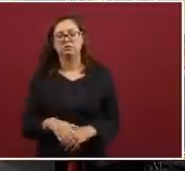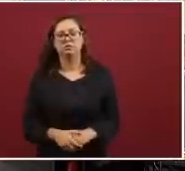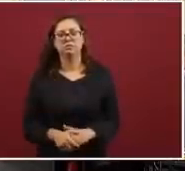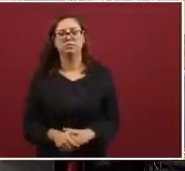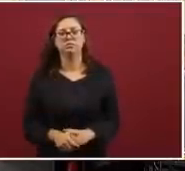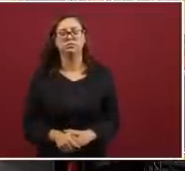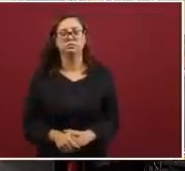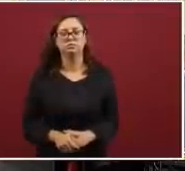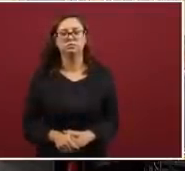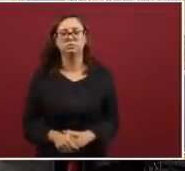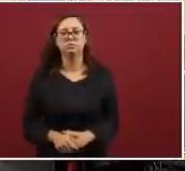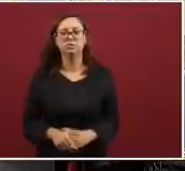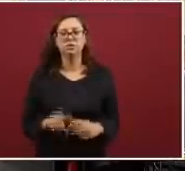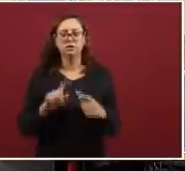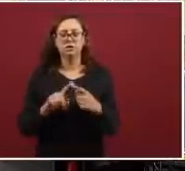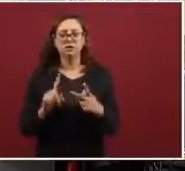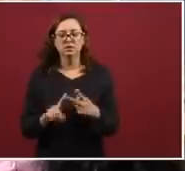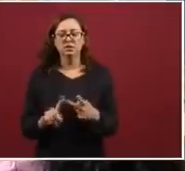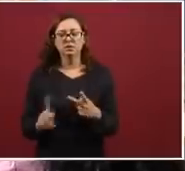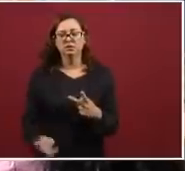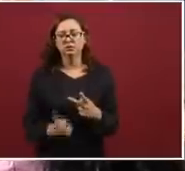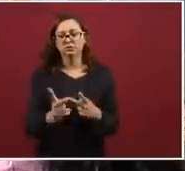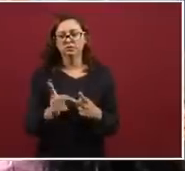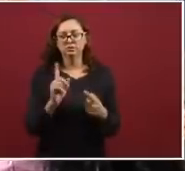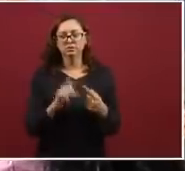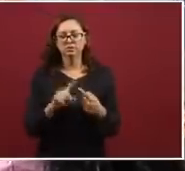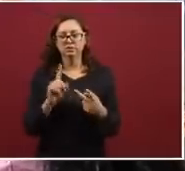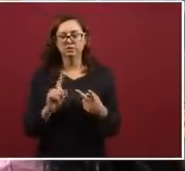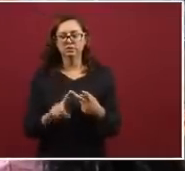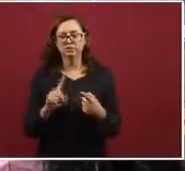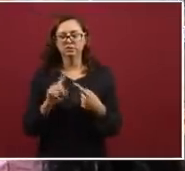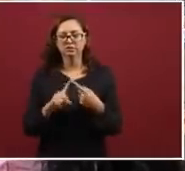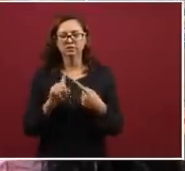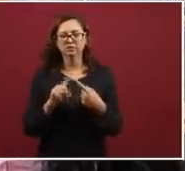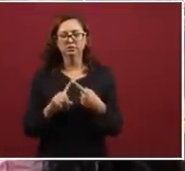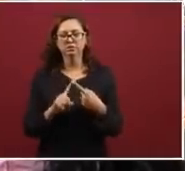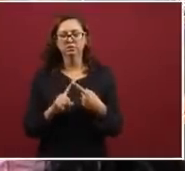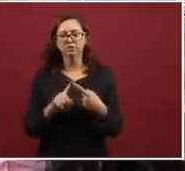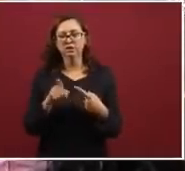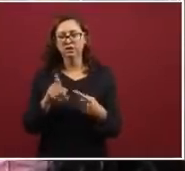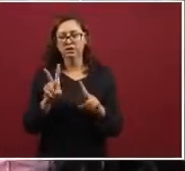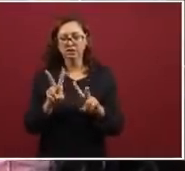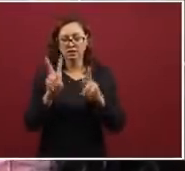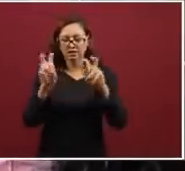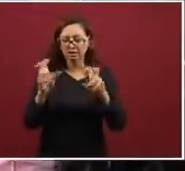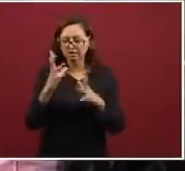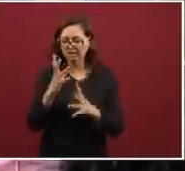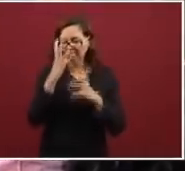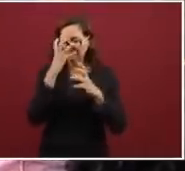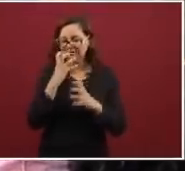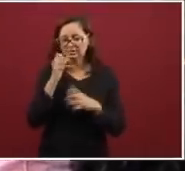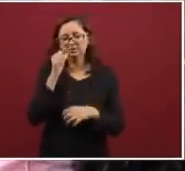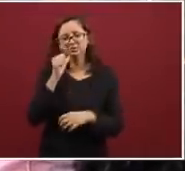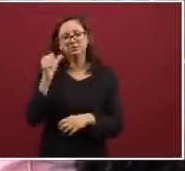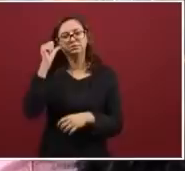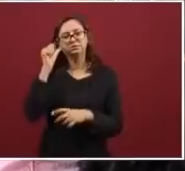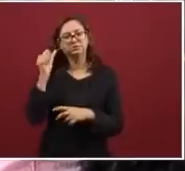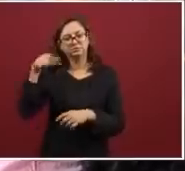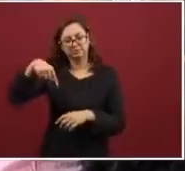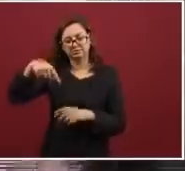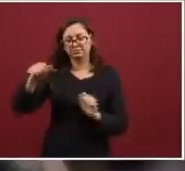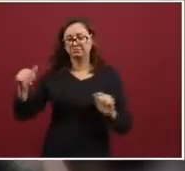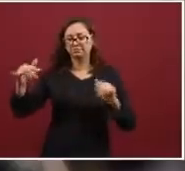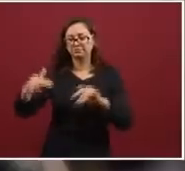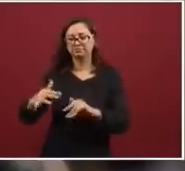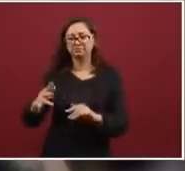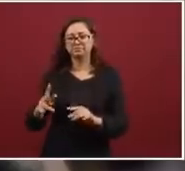preguntas. Una sobre el doloroso tema que trataron ayer sobre las desapariciones.